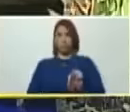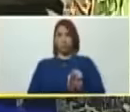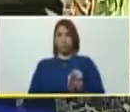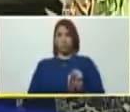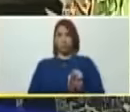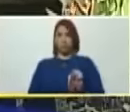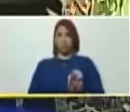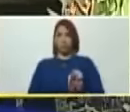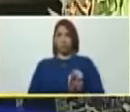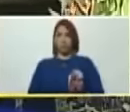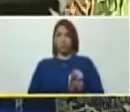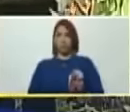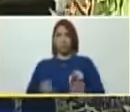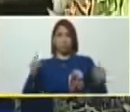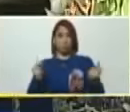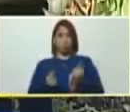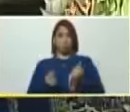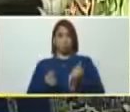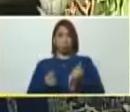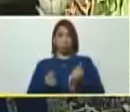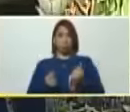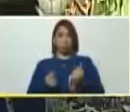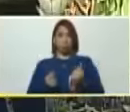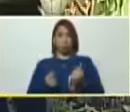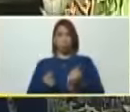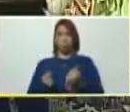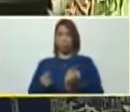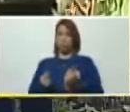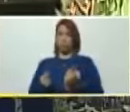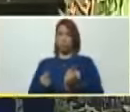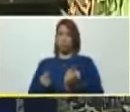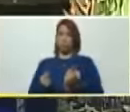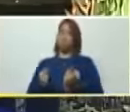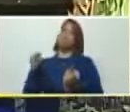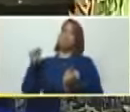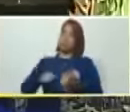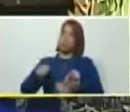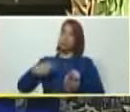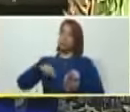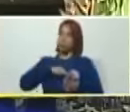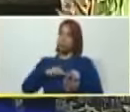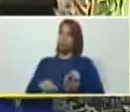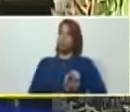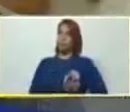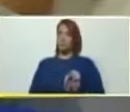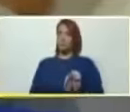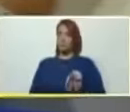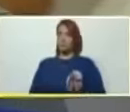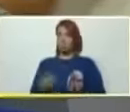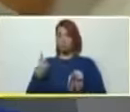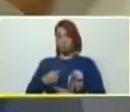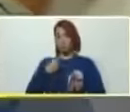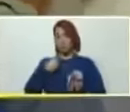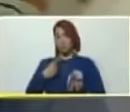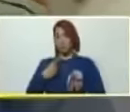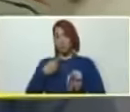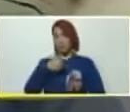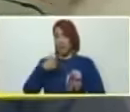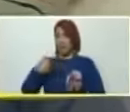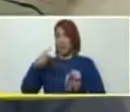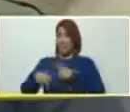real, mi comandante. Sí, mi presidente, aquí realmente nosotros tenemos que decirlo, cada